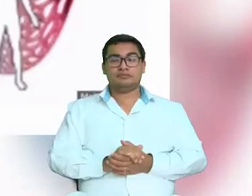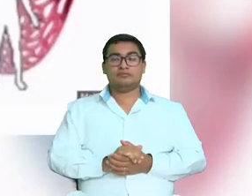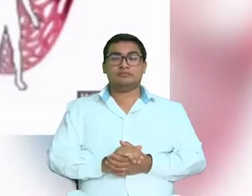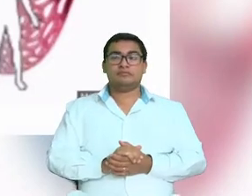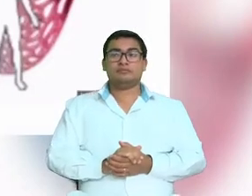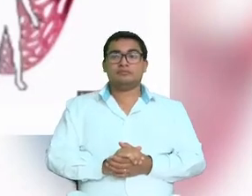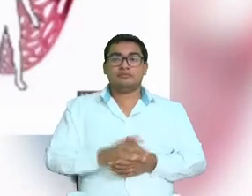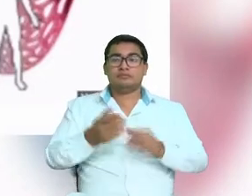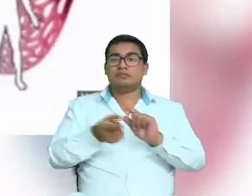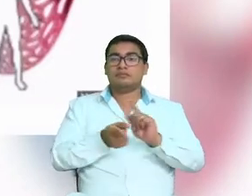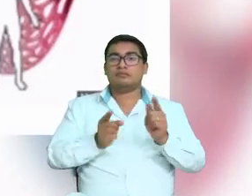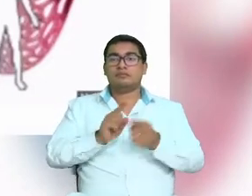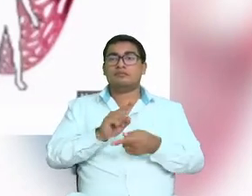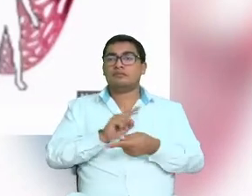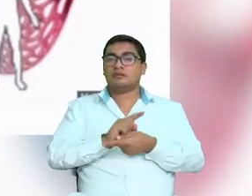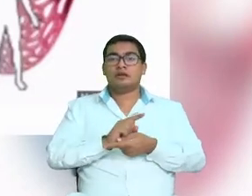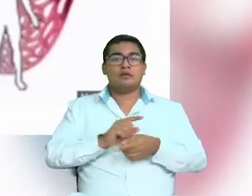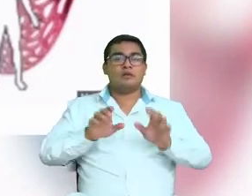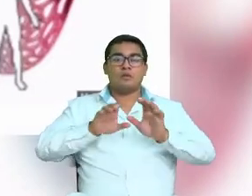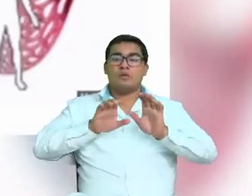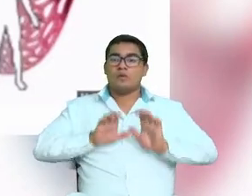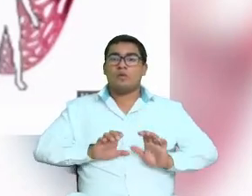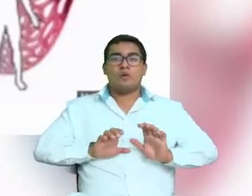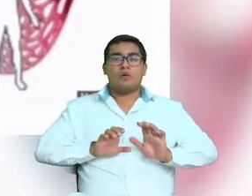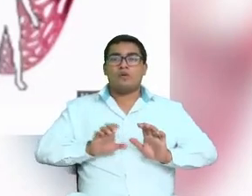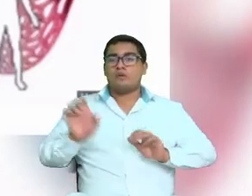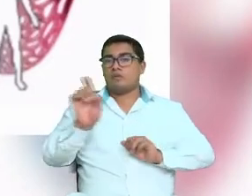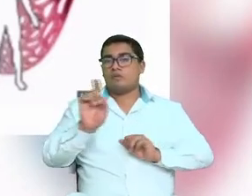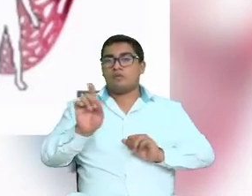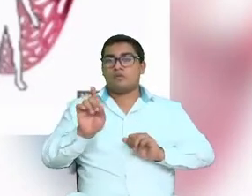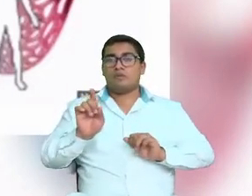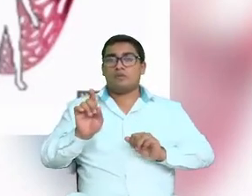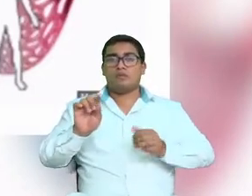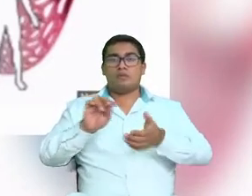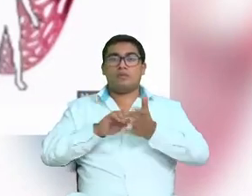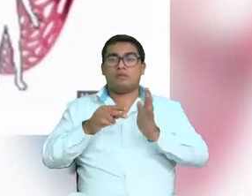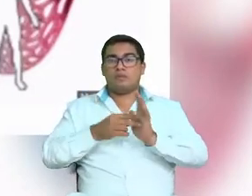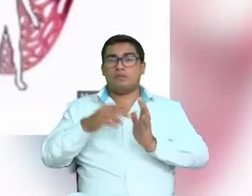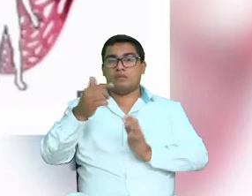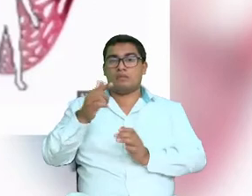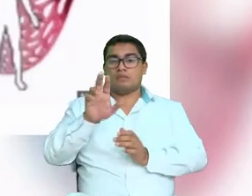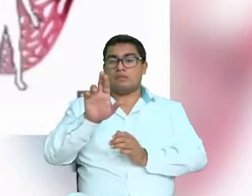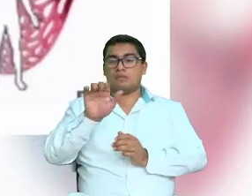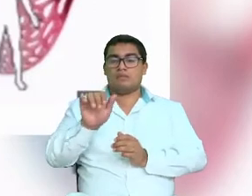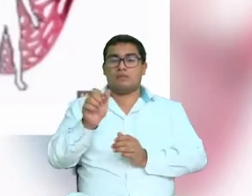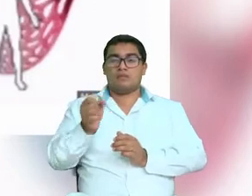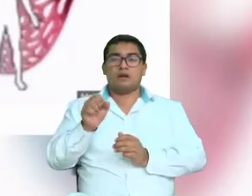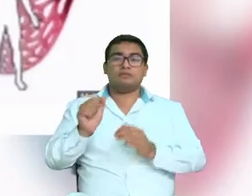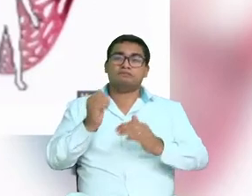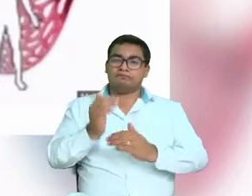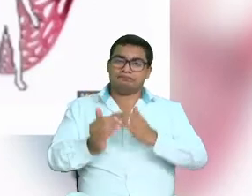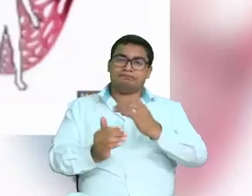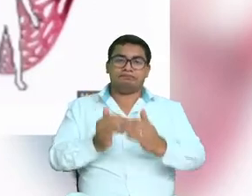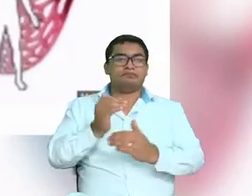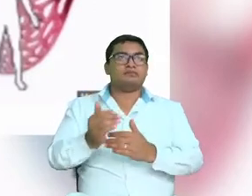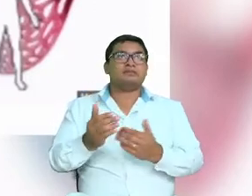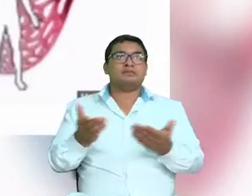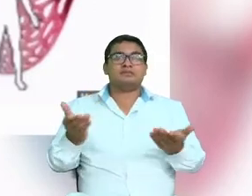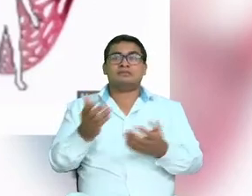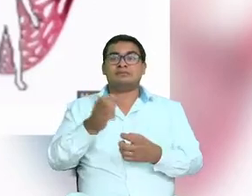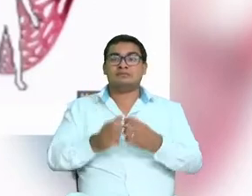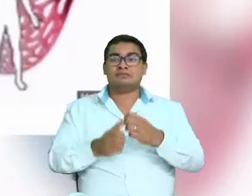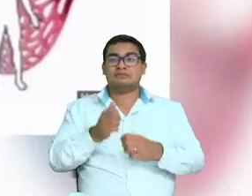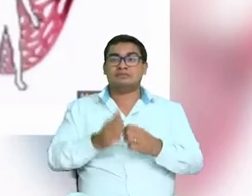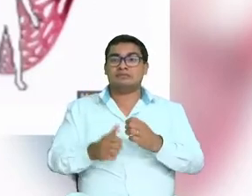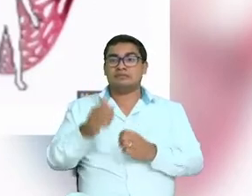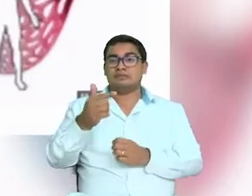se transformen, no se quema, sino que se transforman en grasa y eso se va acumulando. Generalmente la